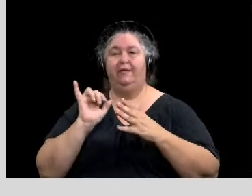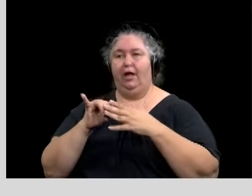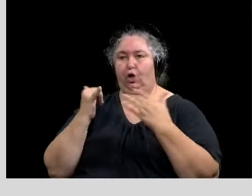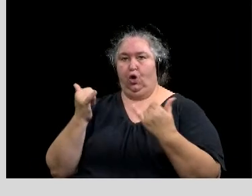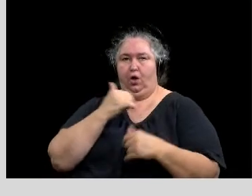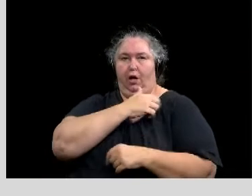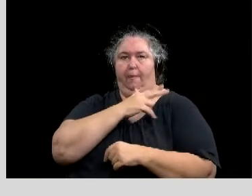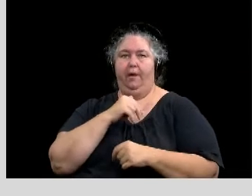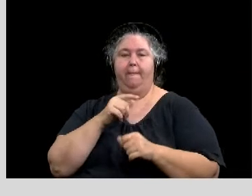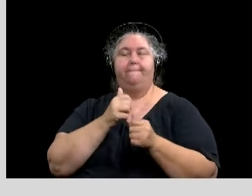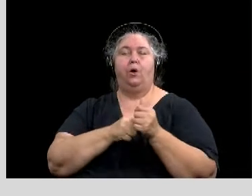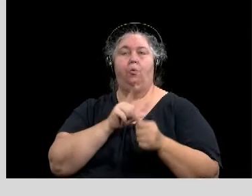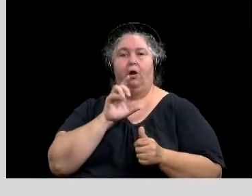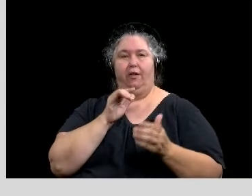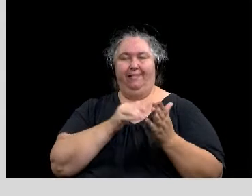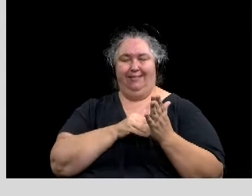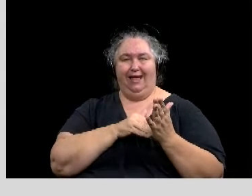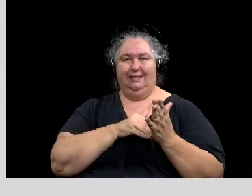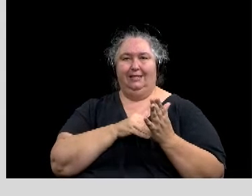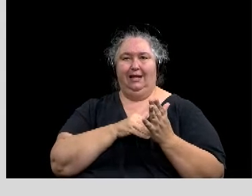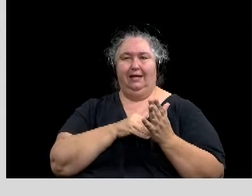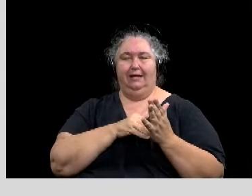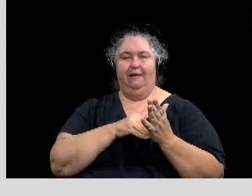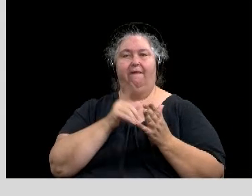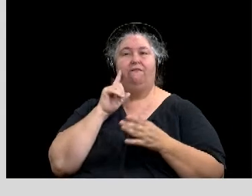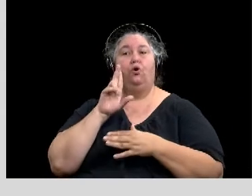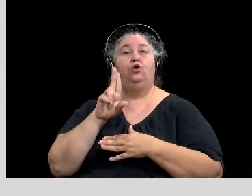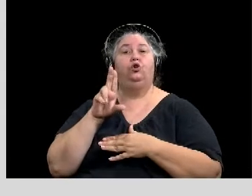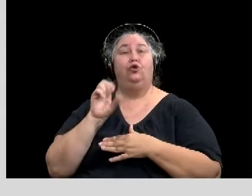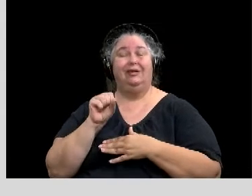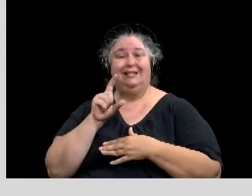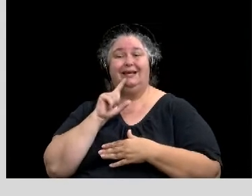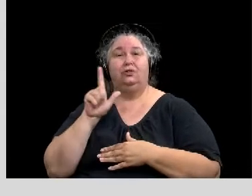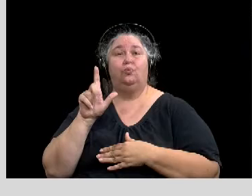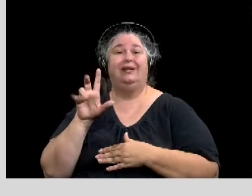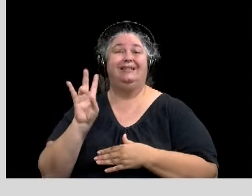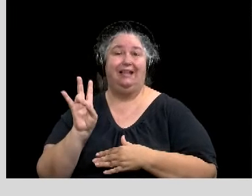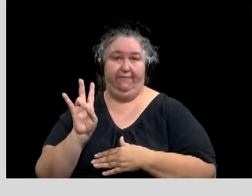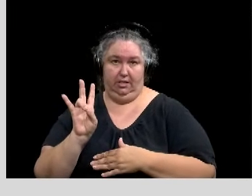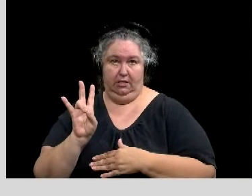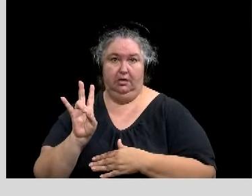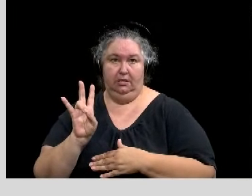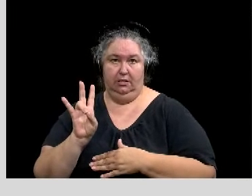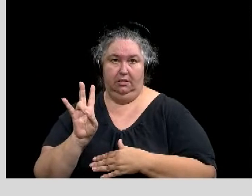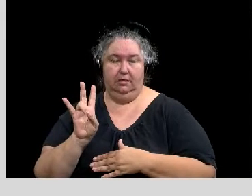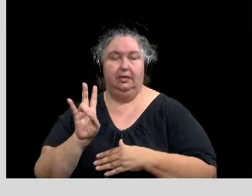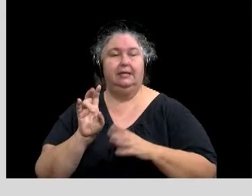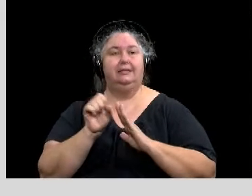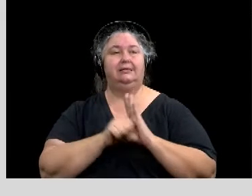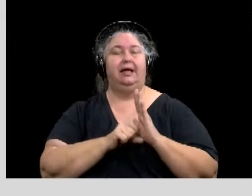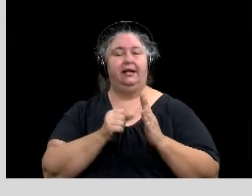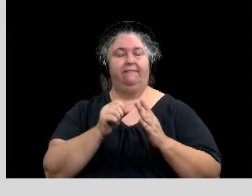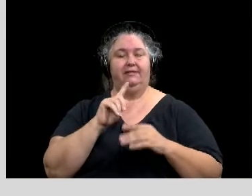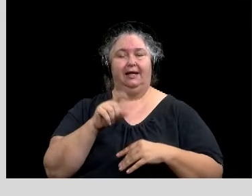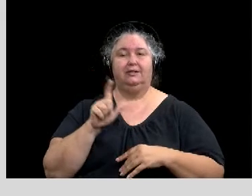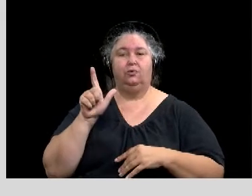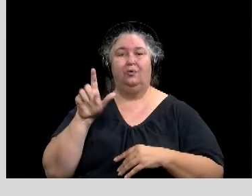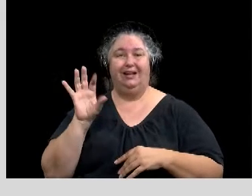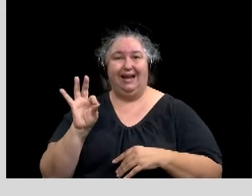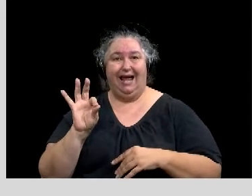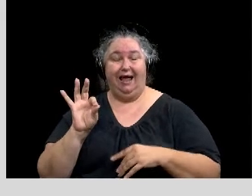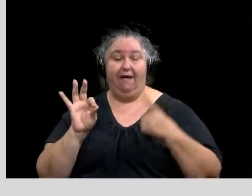mil por ciento de población y la populación de eeuu es